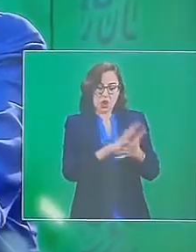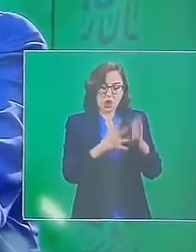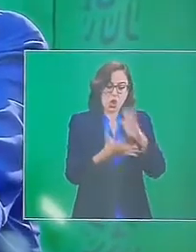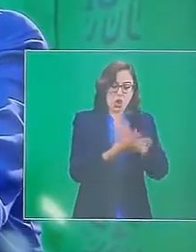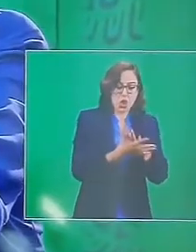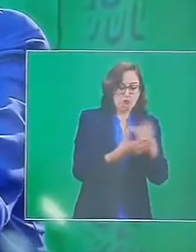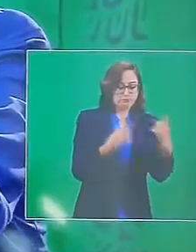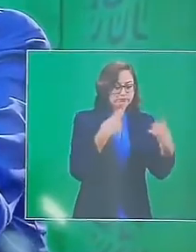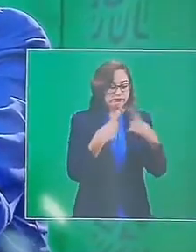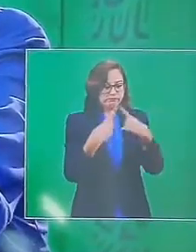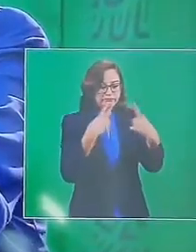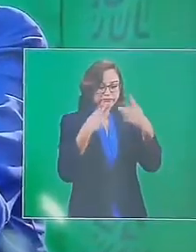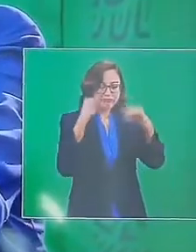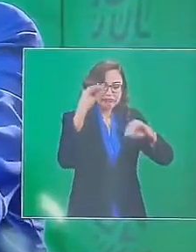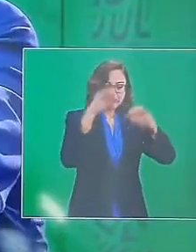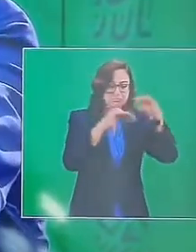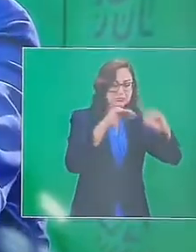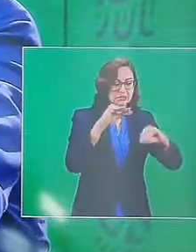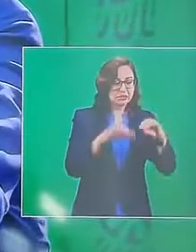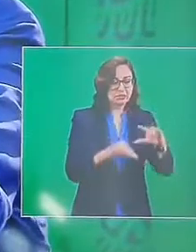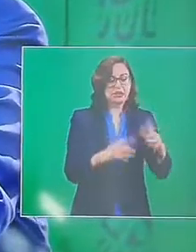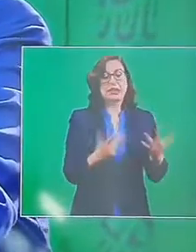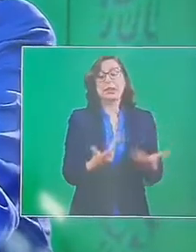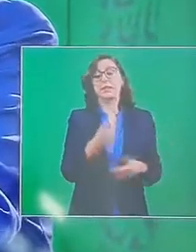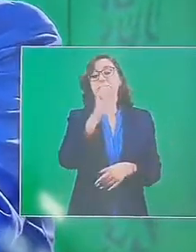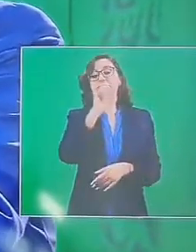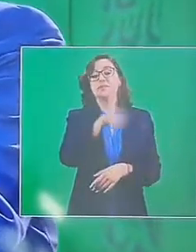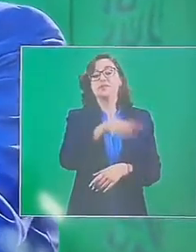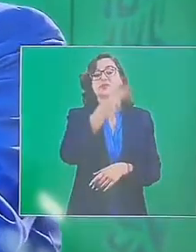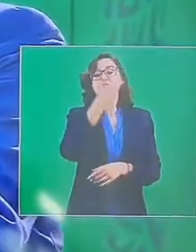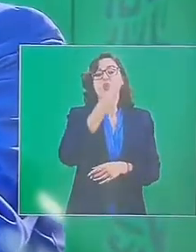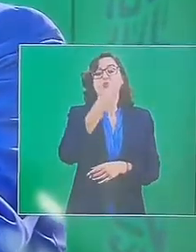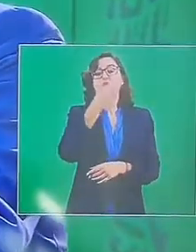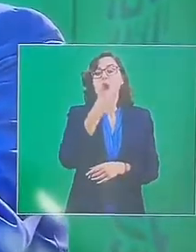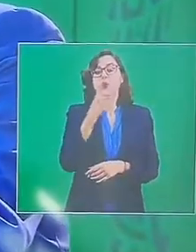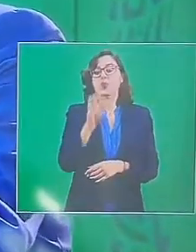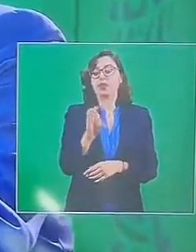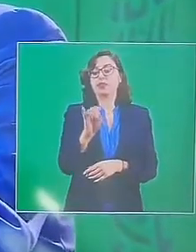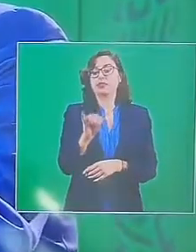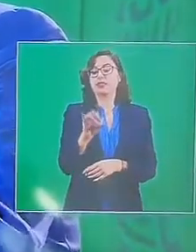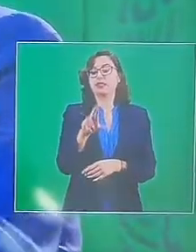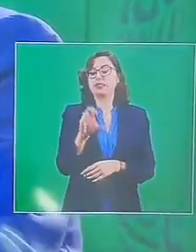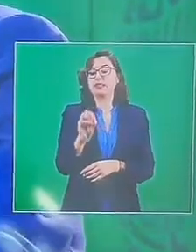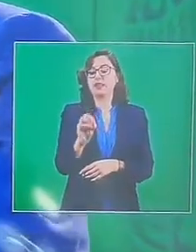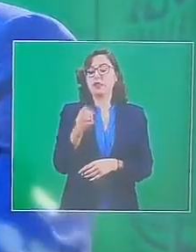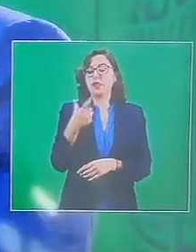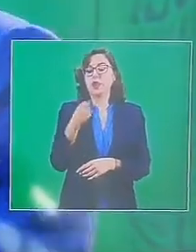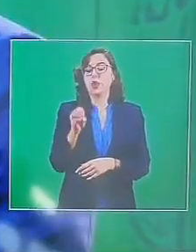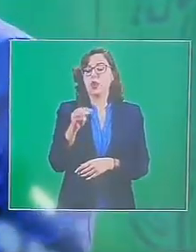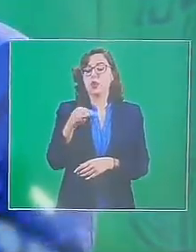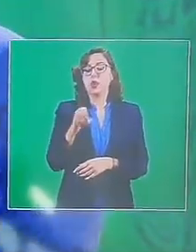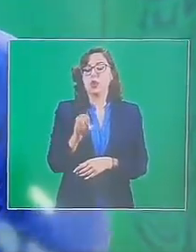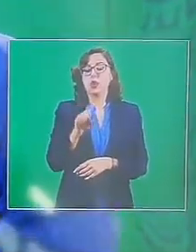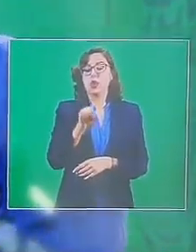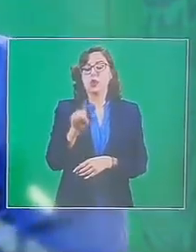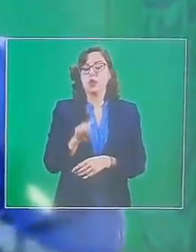Reporteros, yo me acuerdo que Ciro Gómez Leyva era